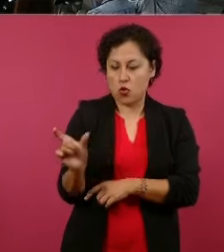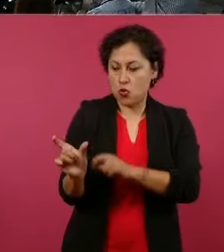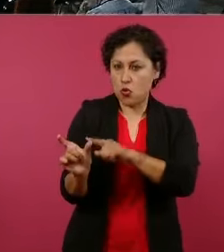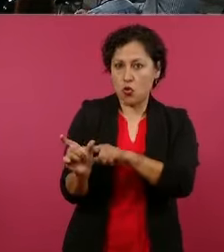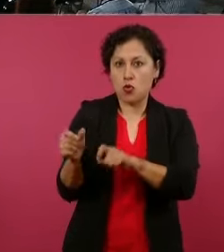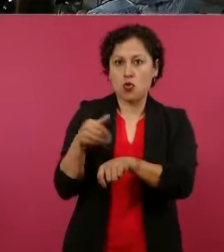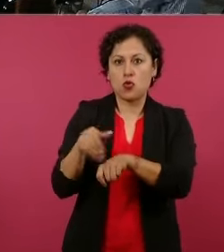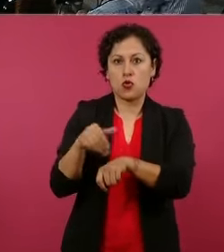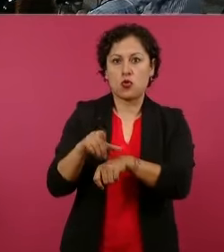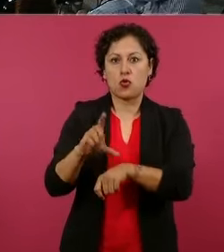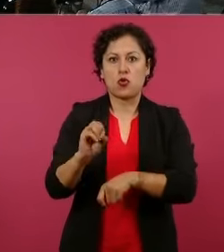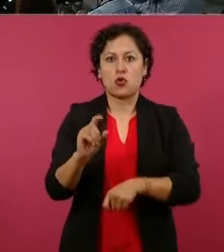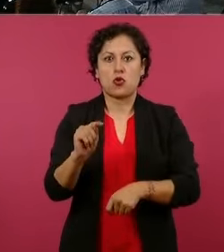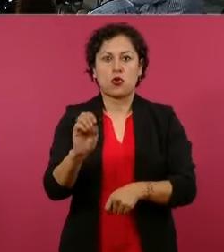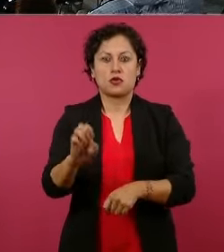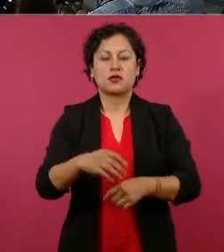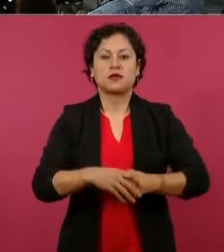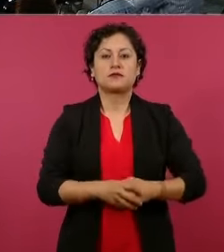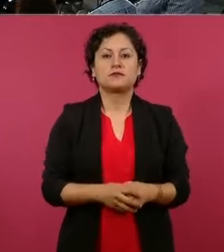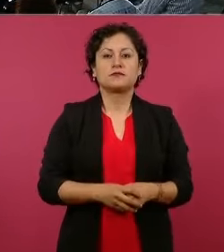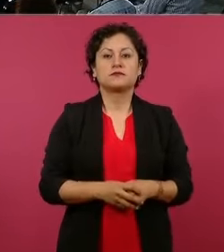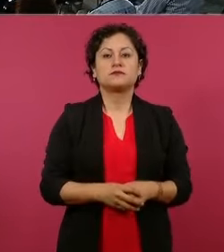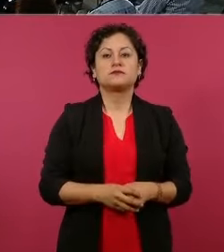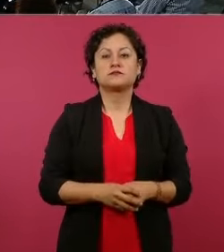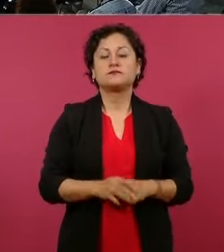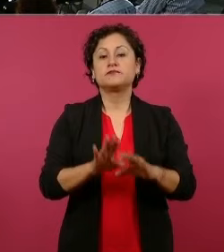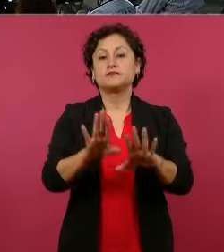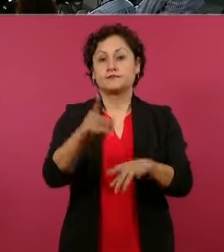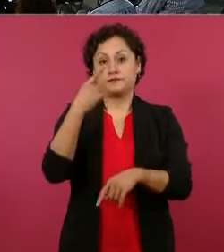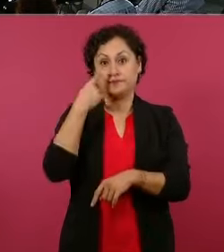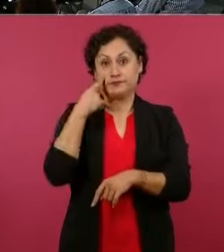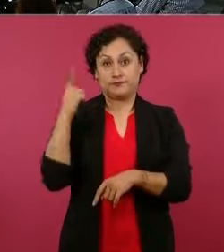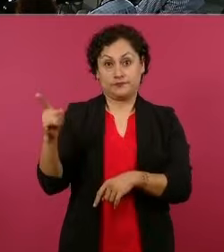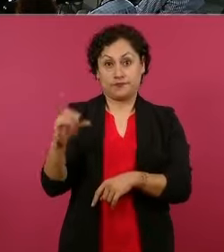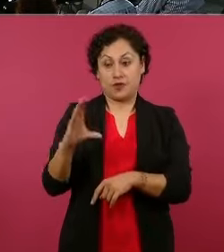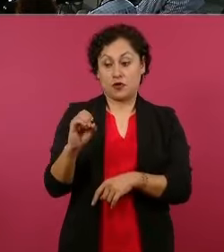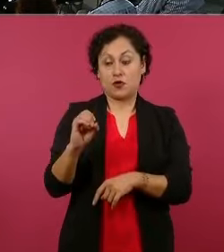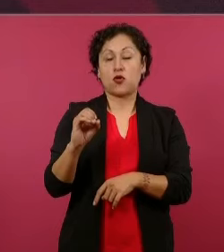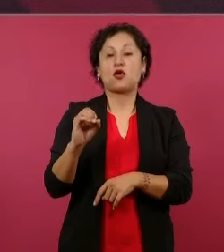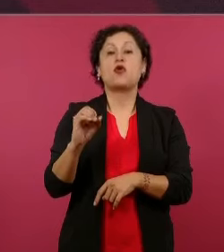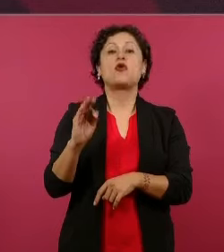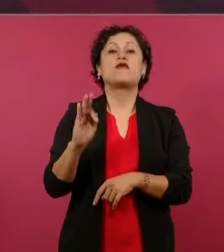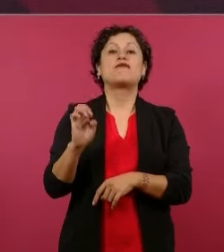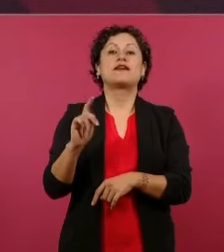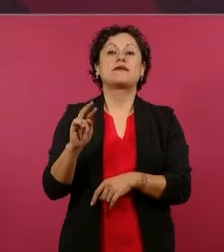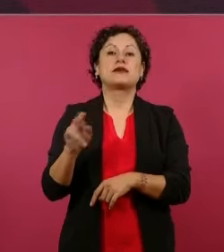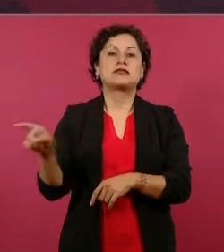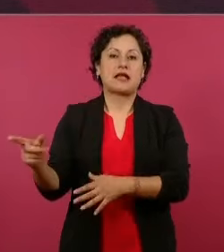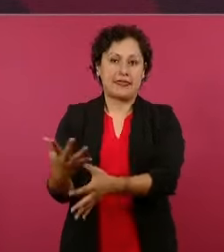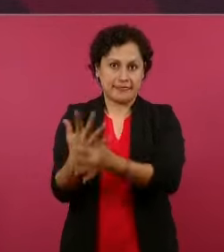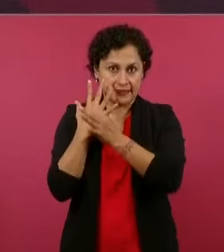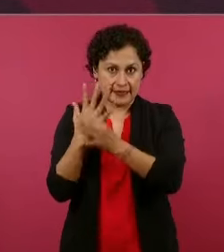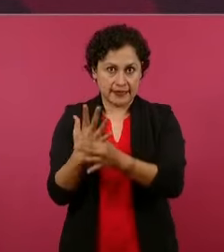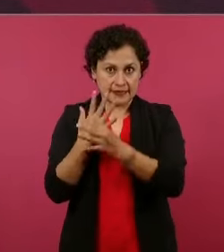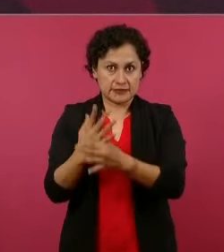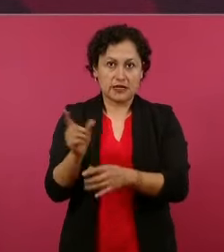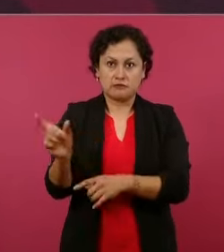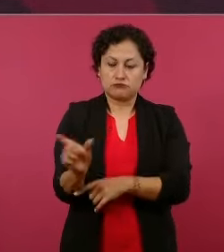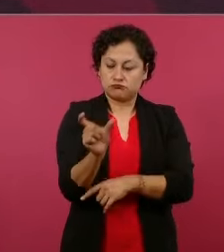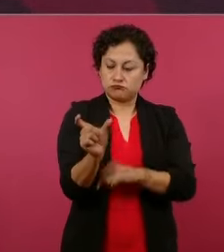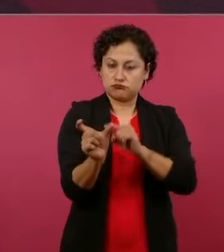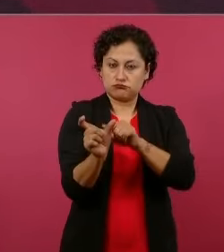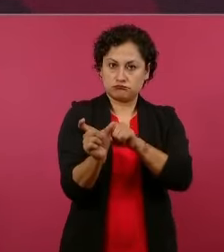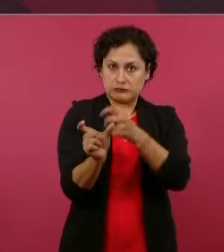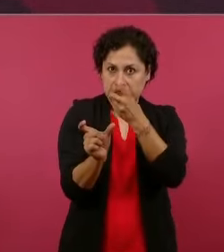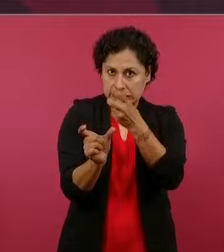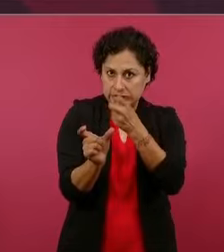les recomendando la sec la de cofepris que usted menciona del metrotexato es un medicamento en una presentación